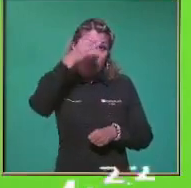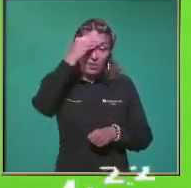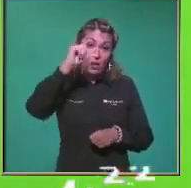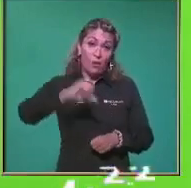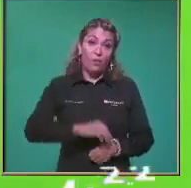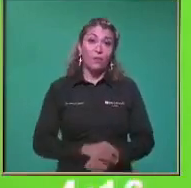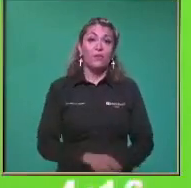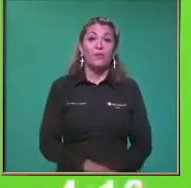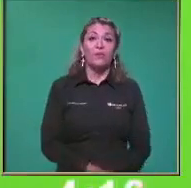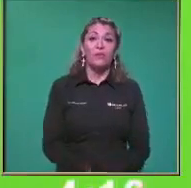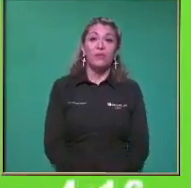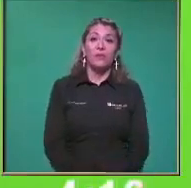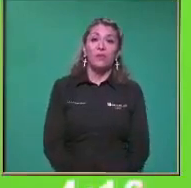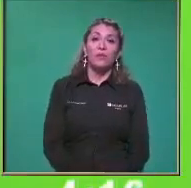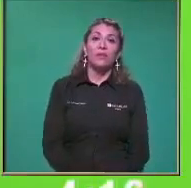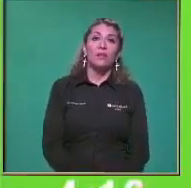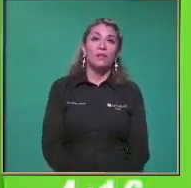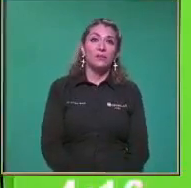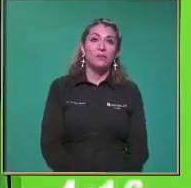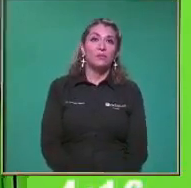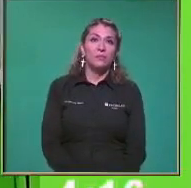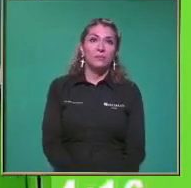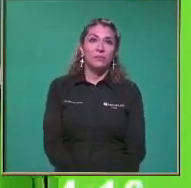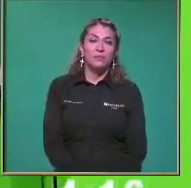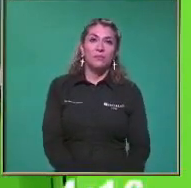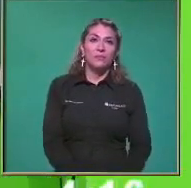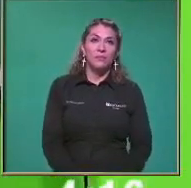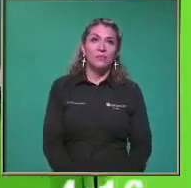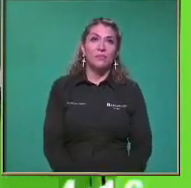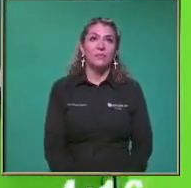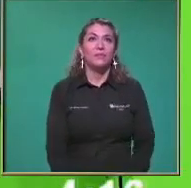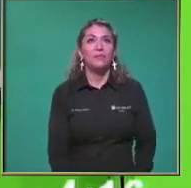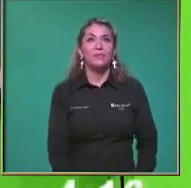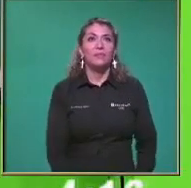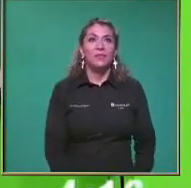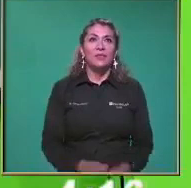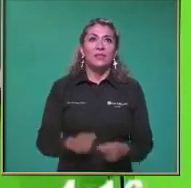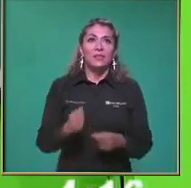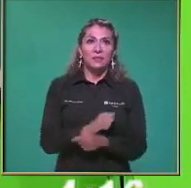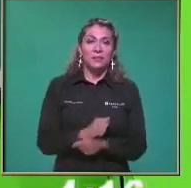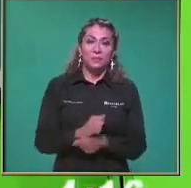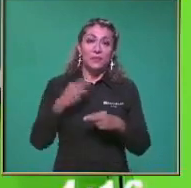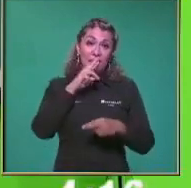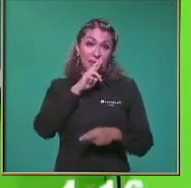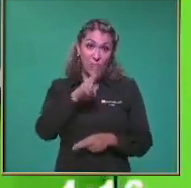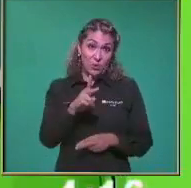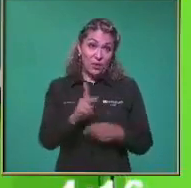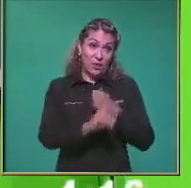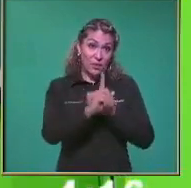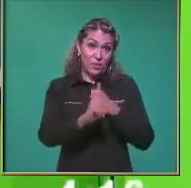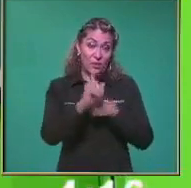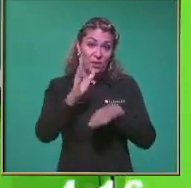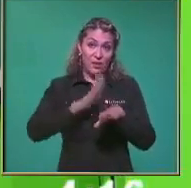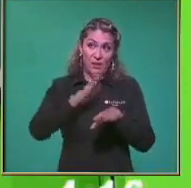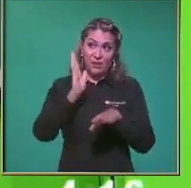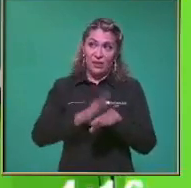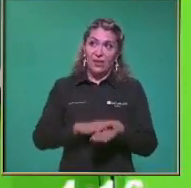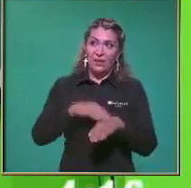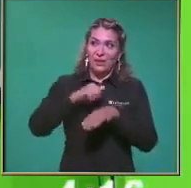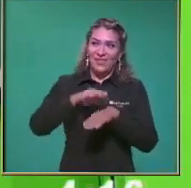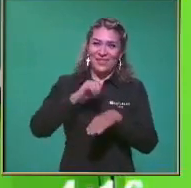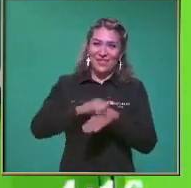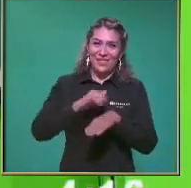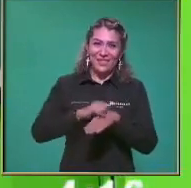caso, vamos a checar qué dice. Dice, resolución de problemas aditivos con números naturales,